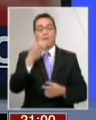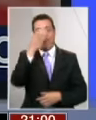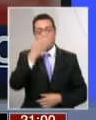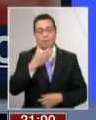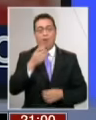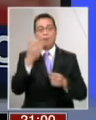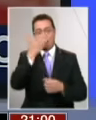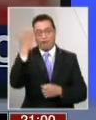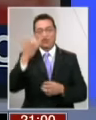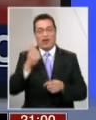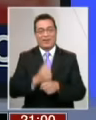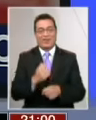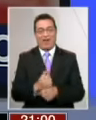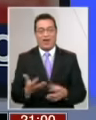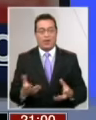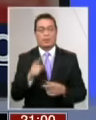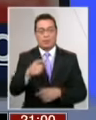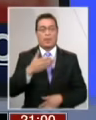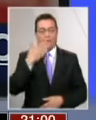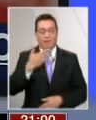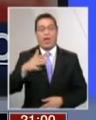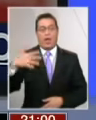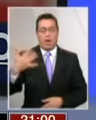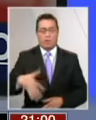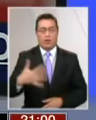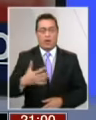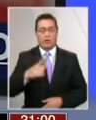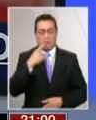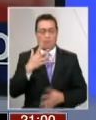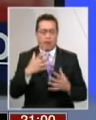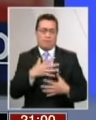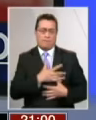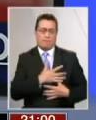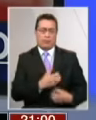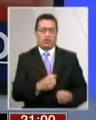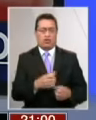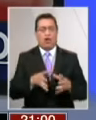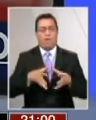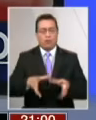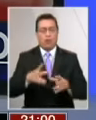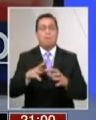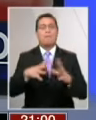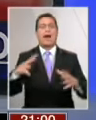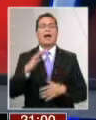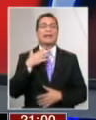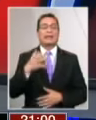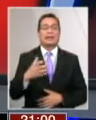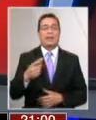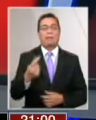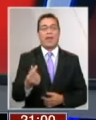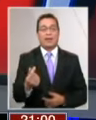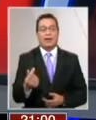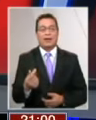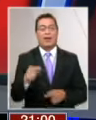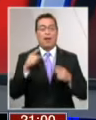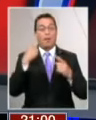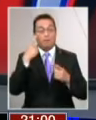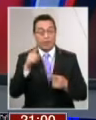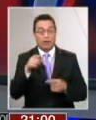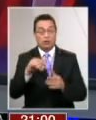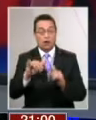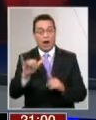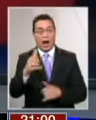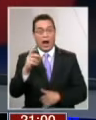profesional. Sampaoli hablaba de la importancia de la pasión por el fútbol más que del dinero, pero en medio de la administración